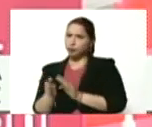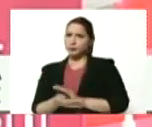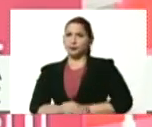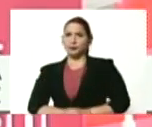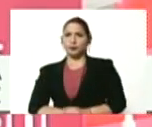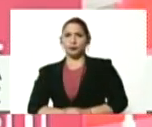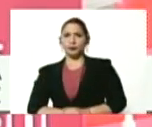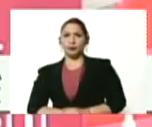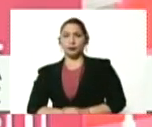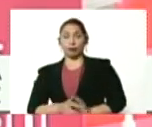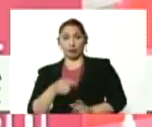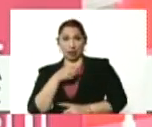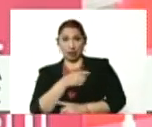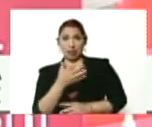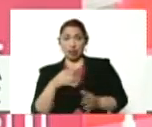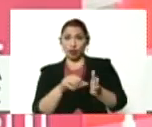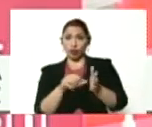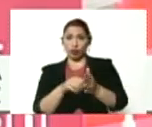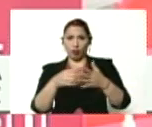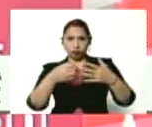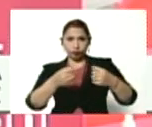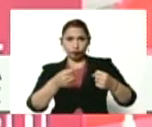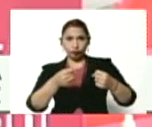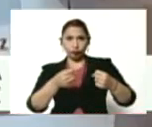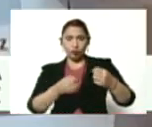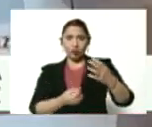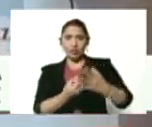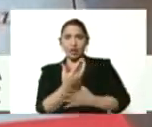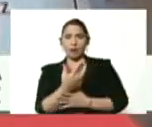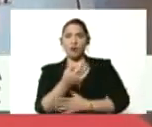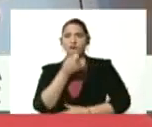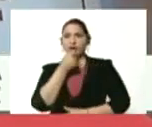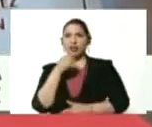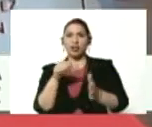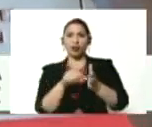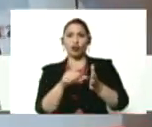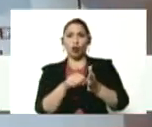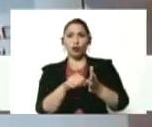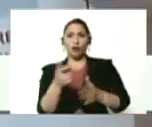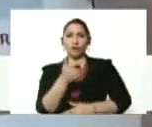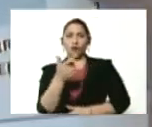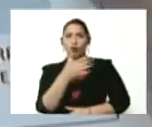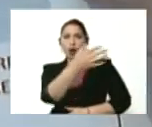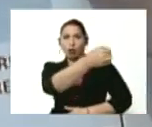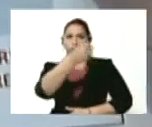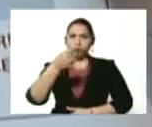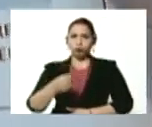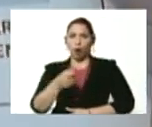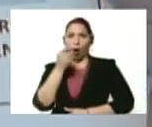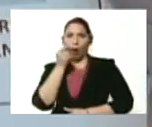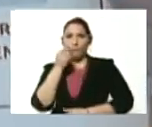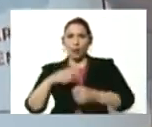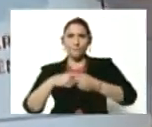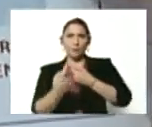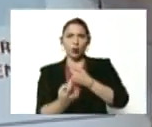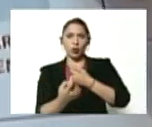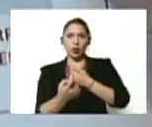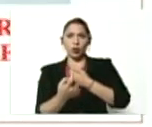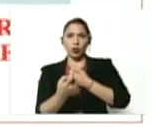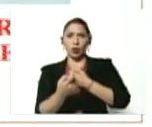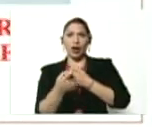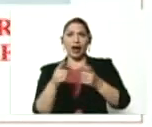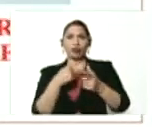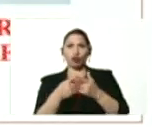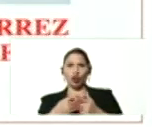Y es allí, en la cárcel de Ramo Verde, donde reclutan a este desertor. Y lo involucra